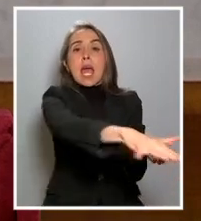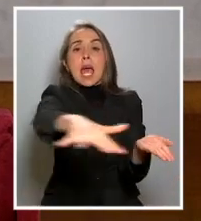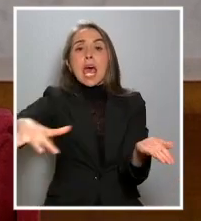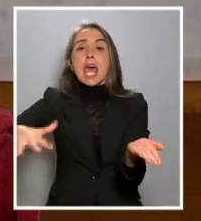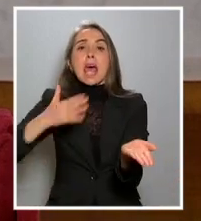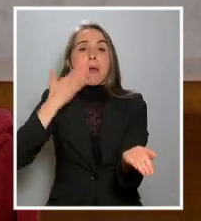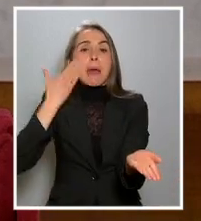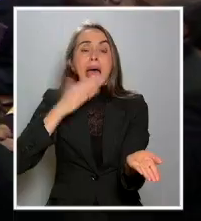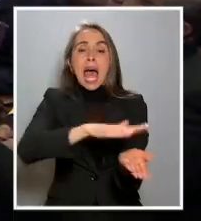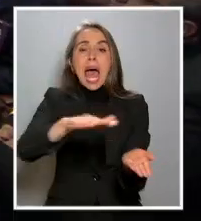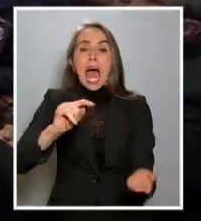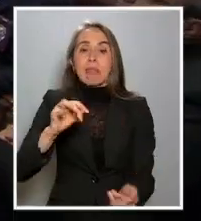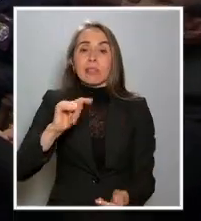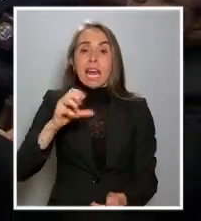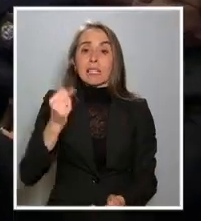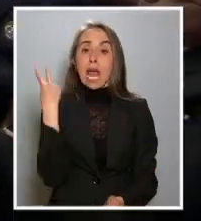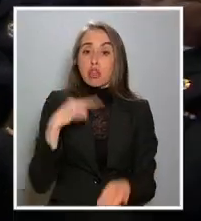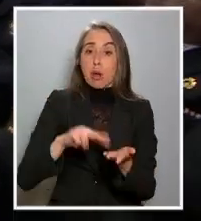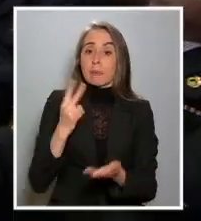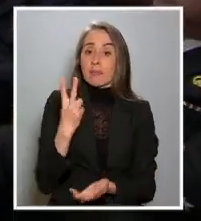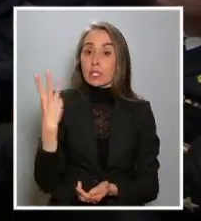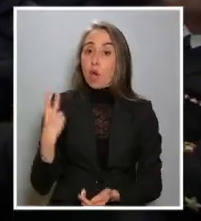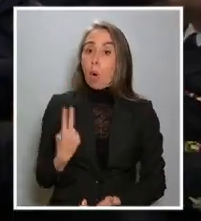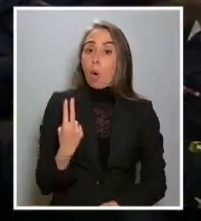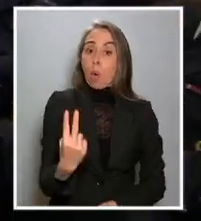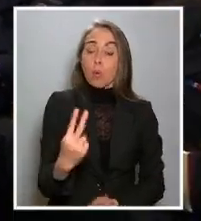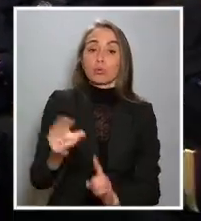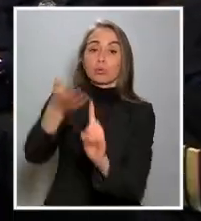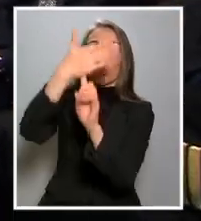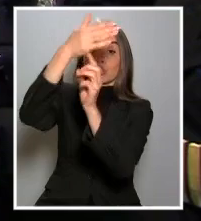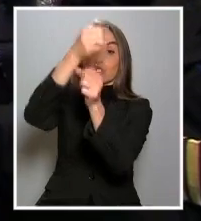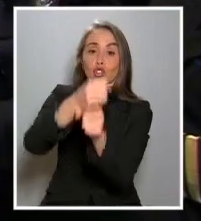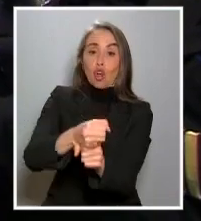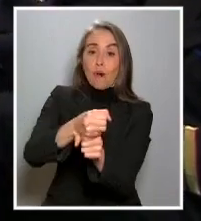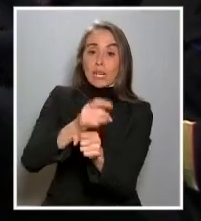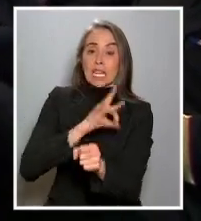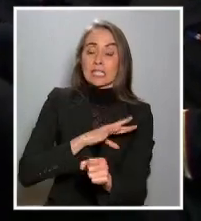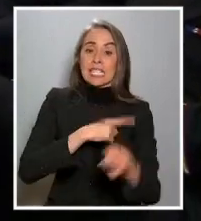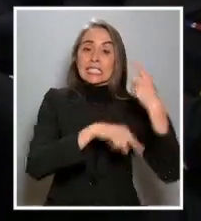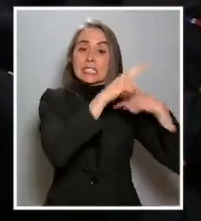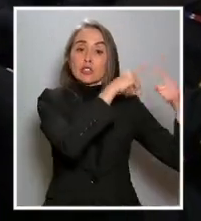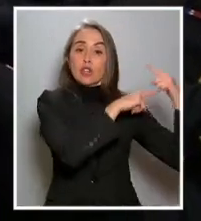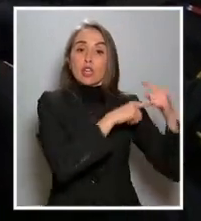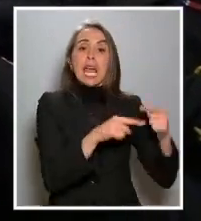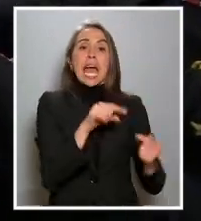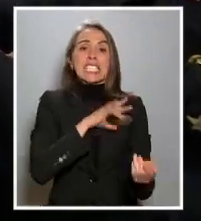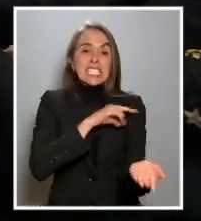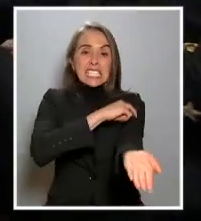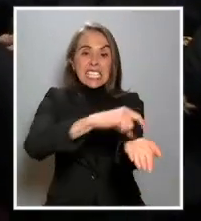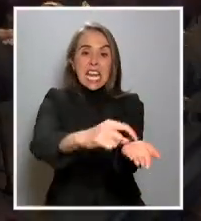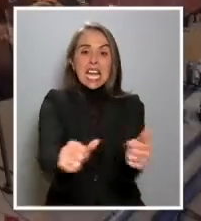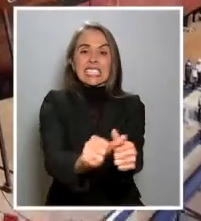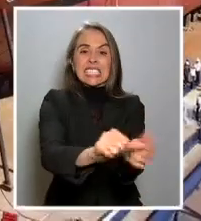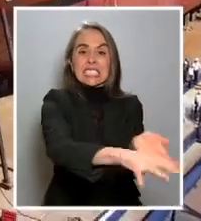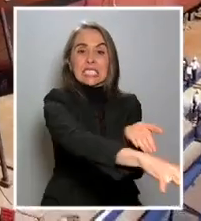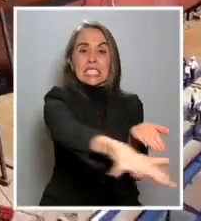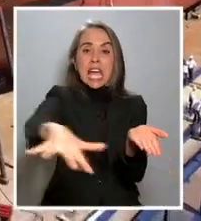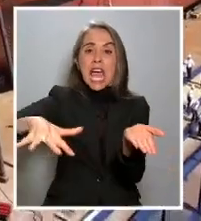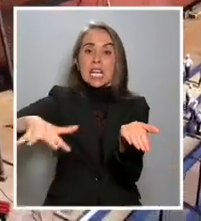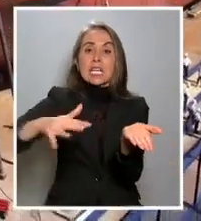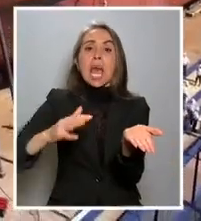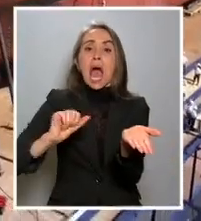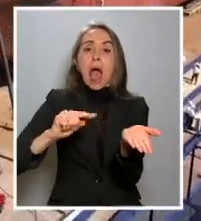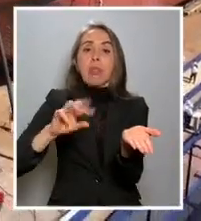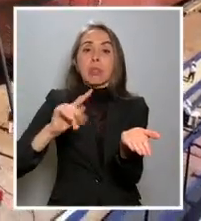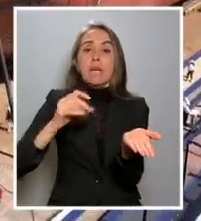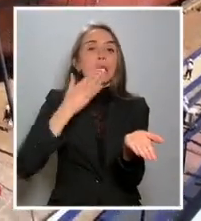Nuestra soberanía en la Antártica se funda en nuestra historia y en nuestra proximidad geográfica. Este